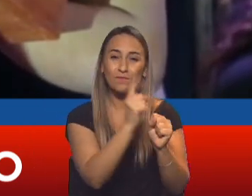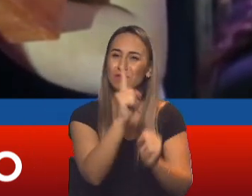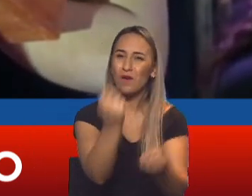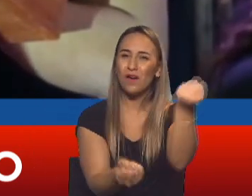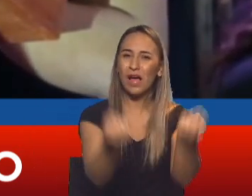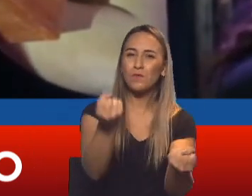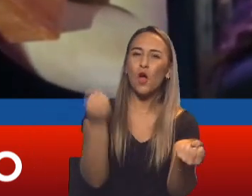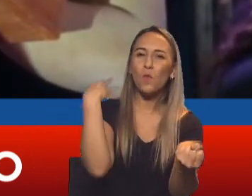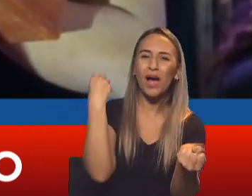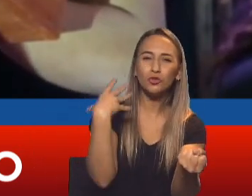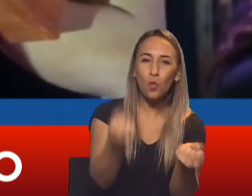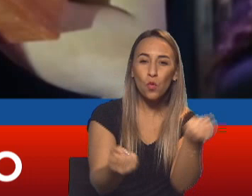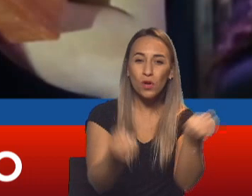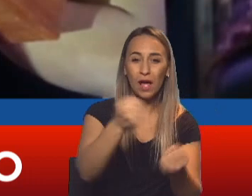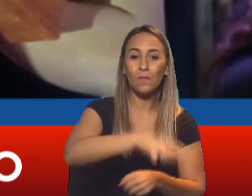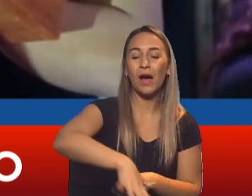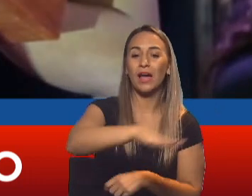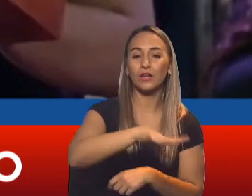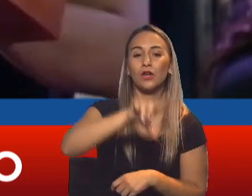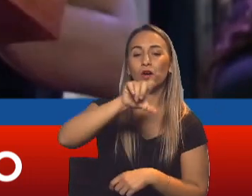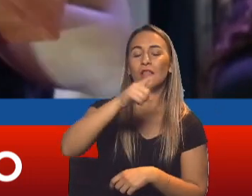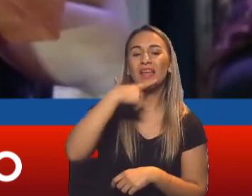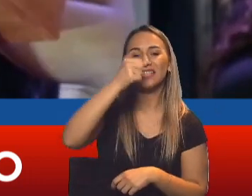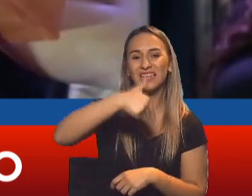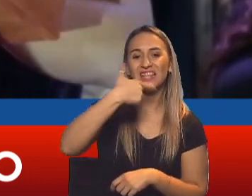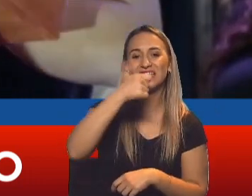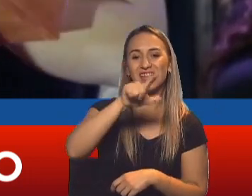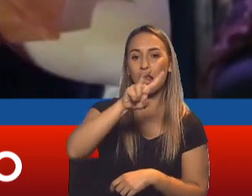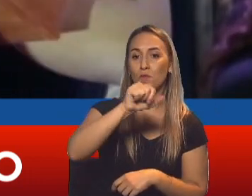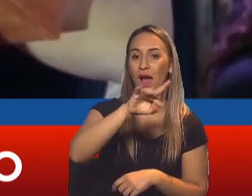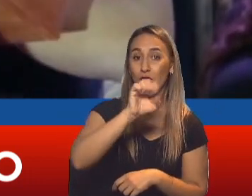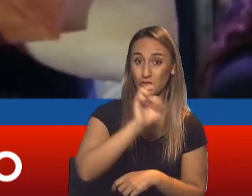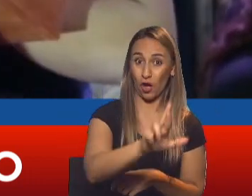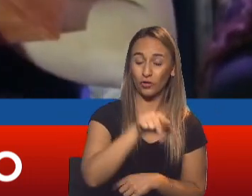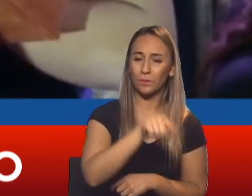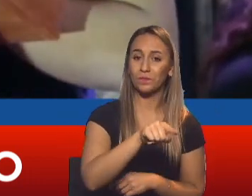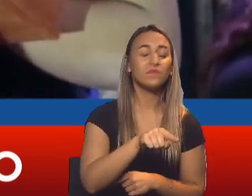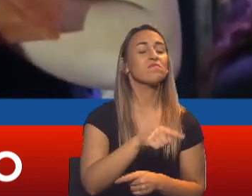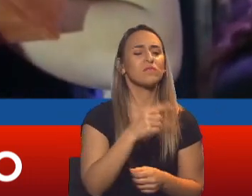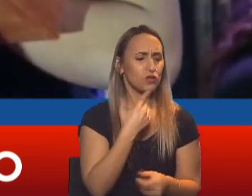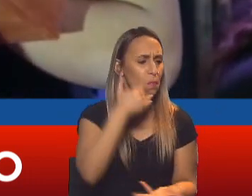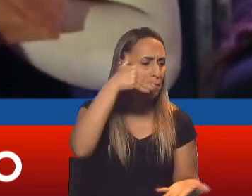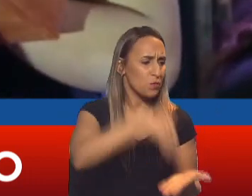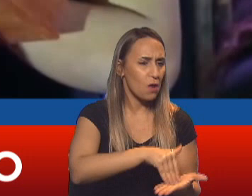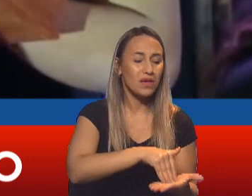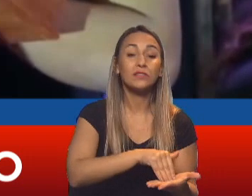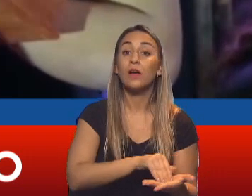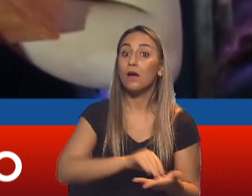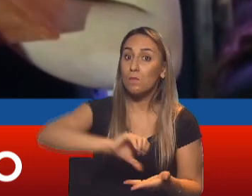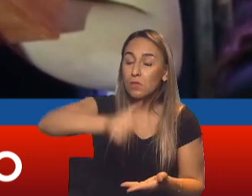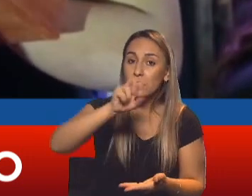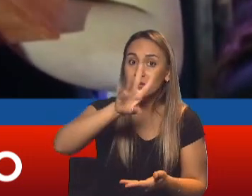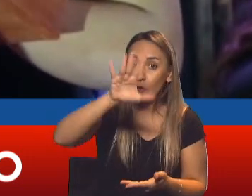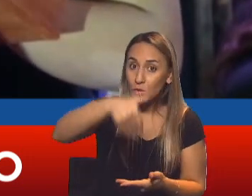de residuos en el barrio Alto Comedero de San Salvador, antes de resultar electo diputado con el 25% de los